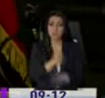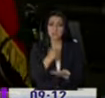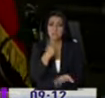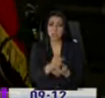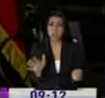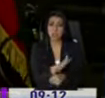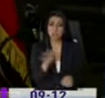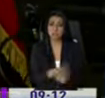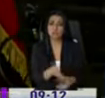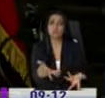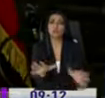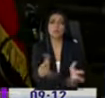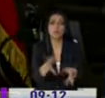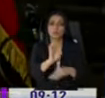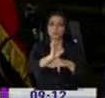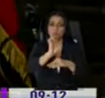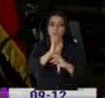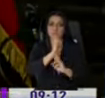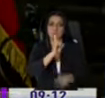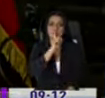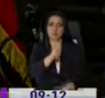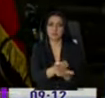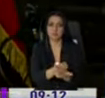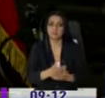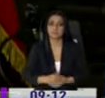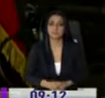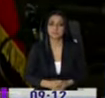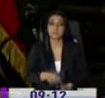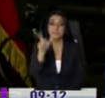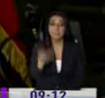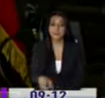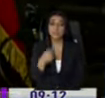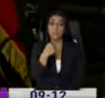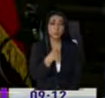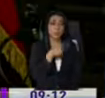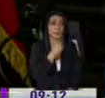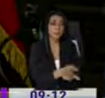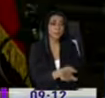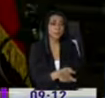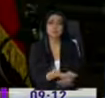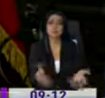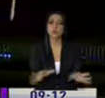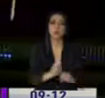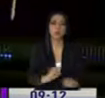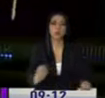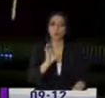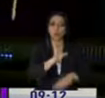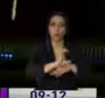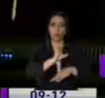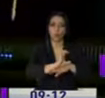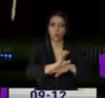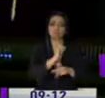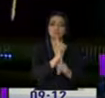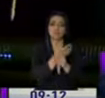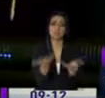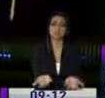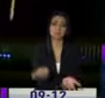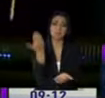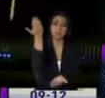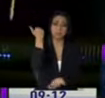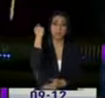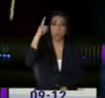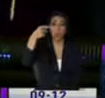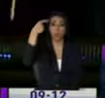ya no existe en el país. La persona que dice así se hacen las cosas ya no existe en el país. Que se ha dejado atrás ese gobierno